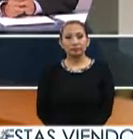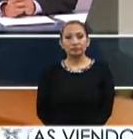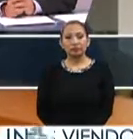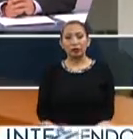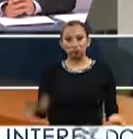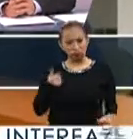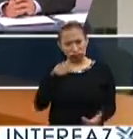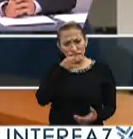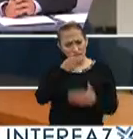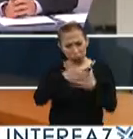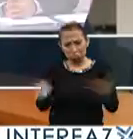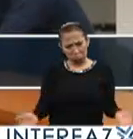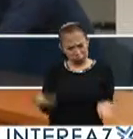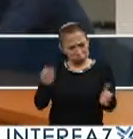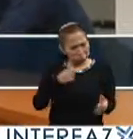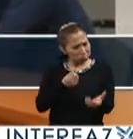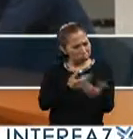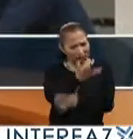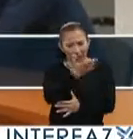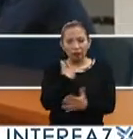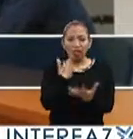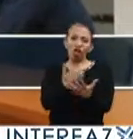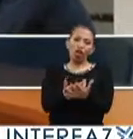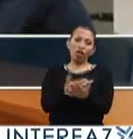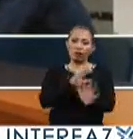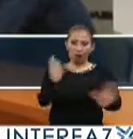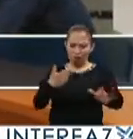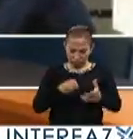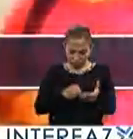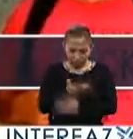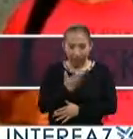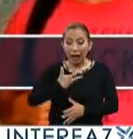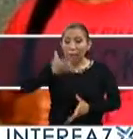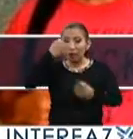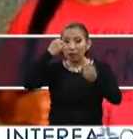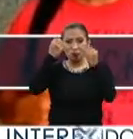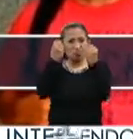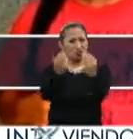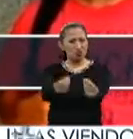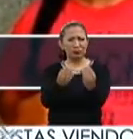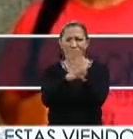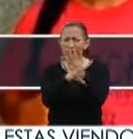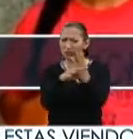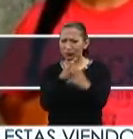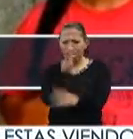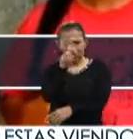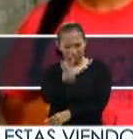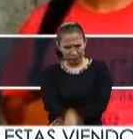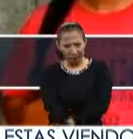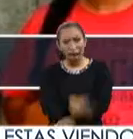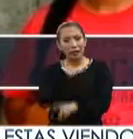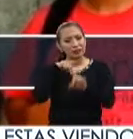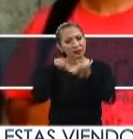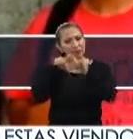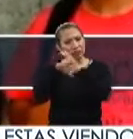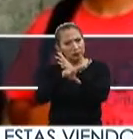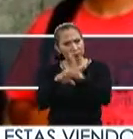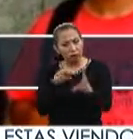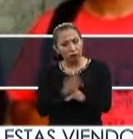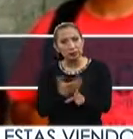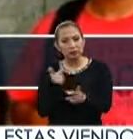Pues que se animen a salir de la zona de confort. Van a aprender bastante en varios